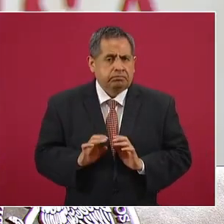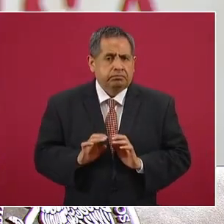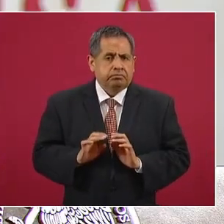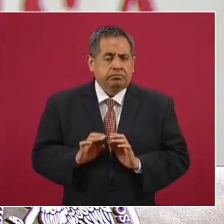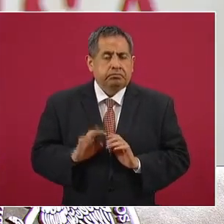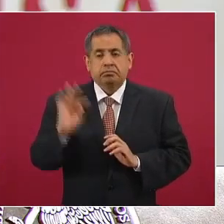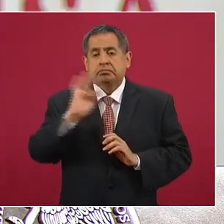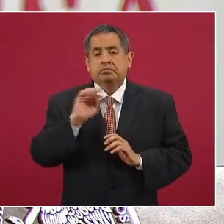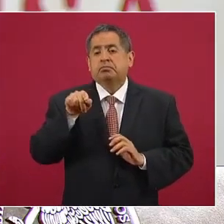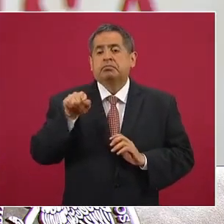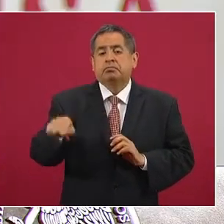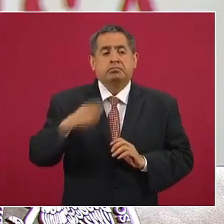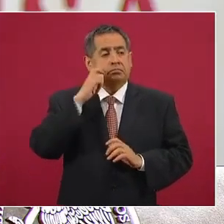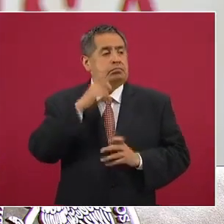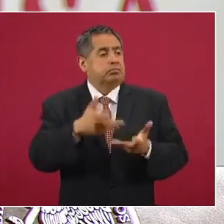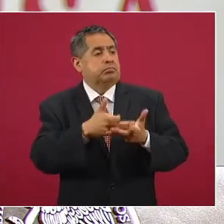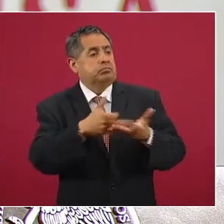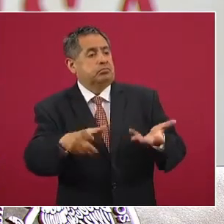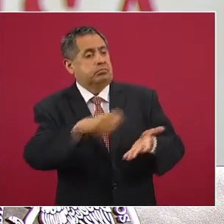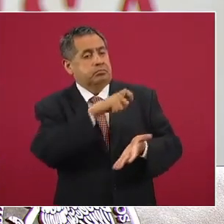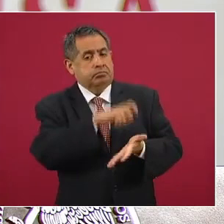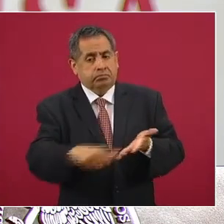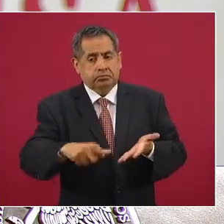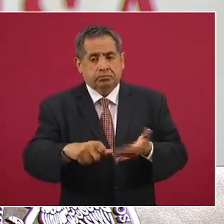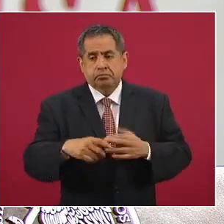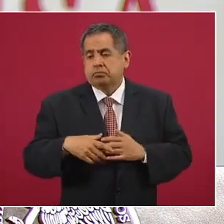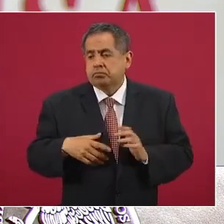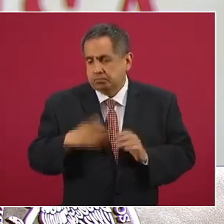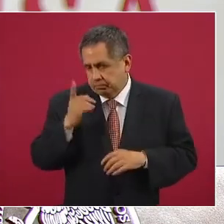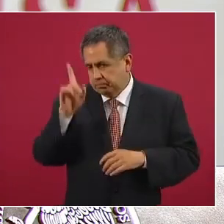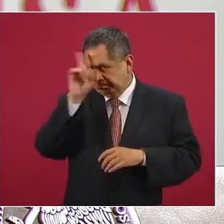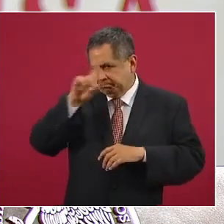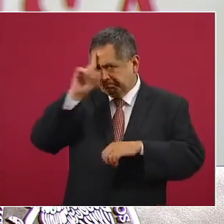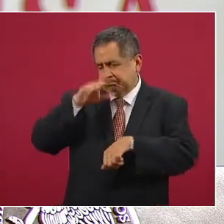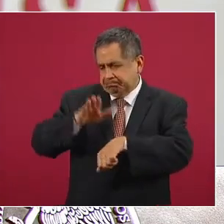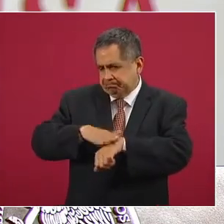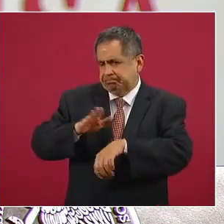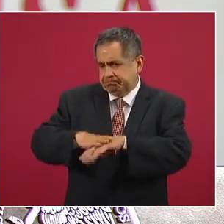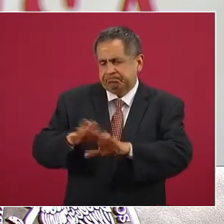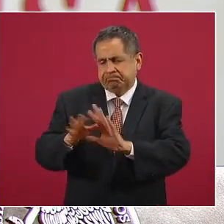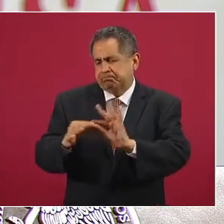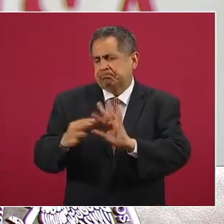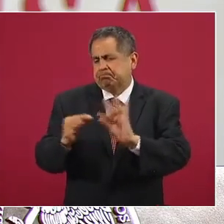Si va a comprar un terreno, nada más pues recomendarle